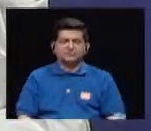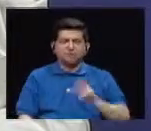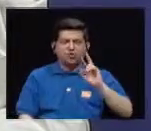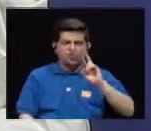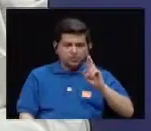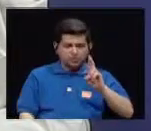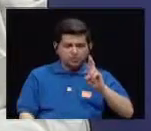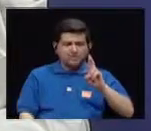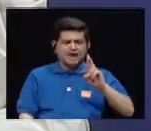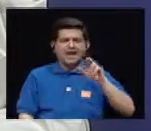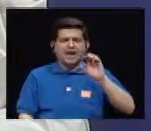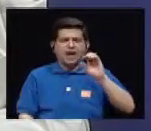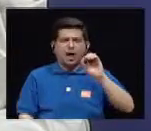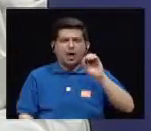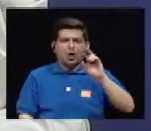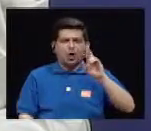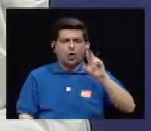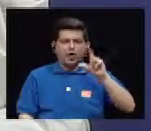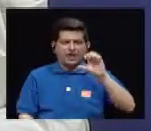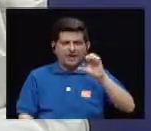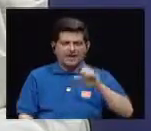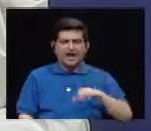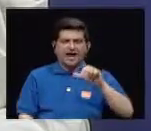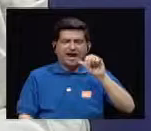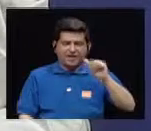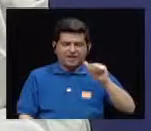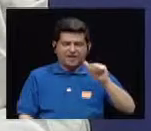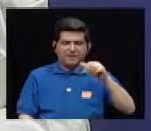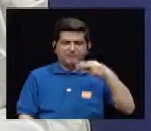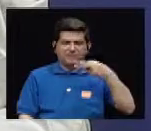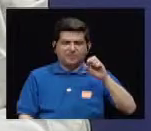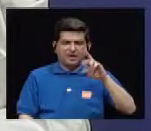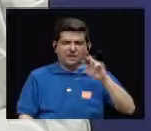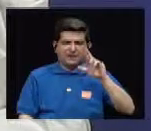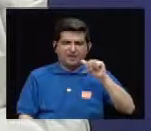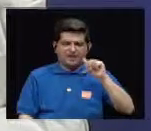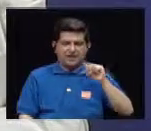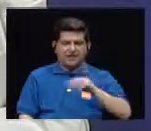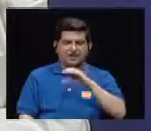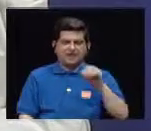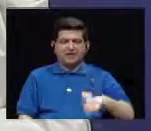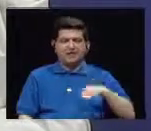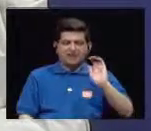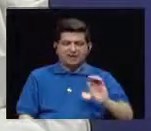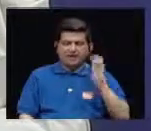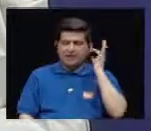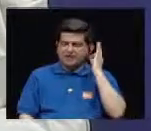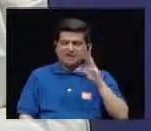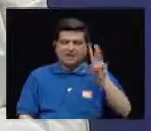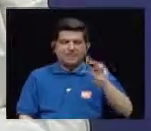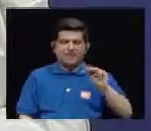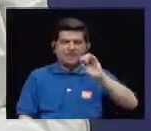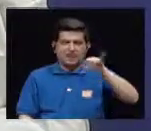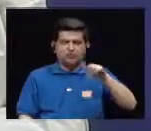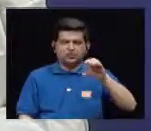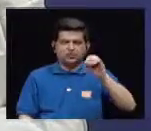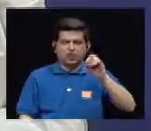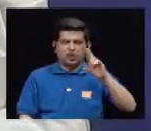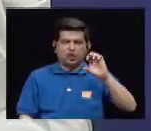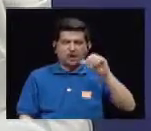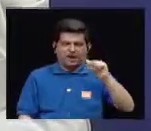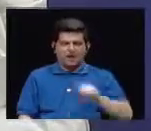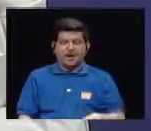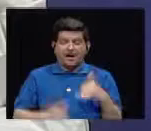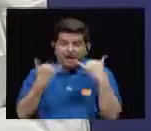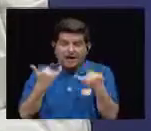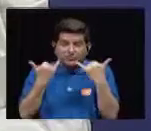por Rosana Orlé, Armando Herrera y la niña María José Orea. Ya no es una niña, de los 2001